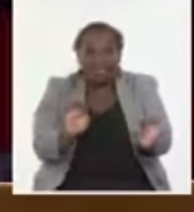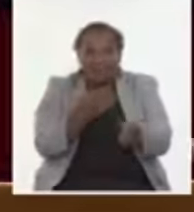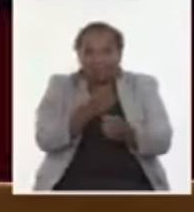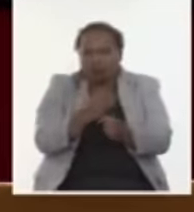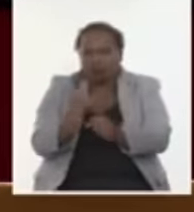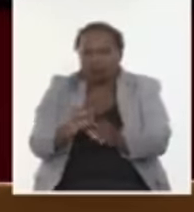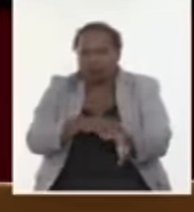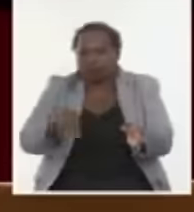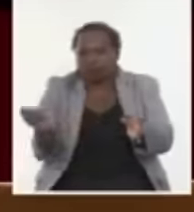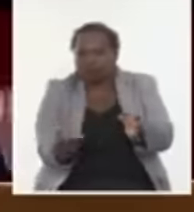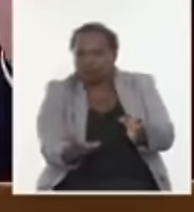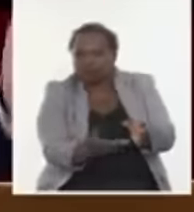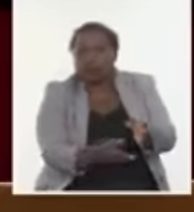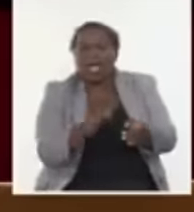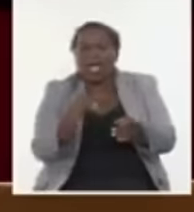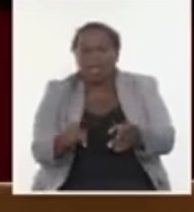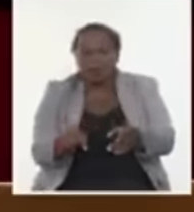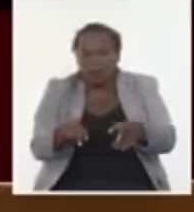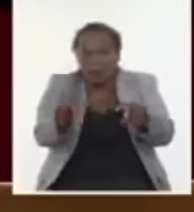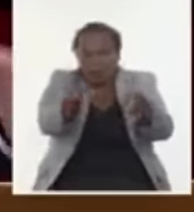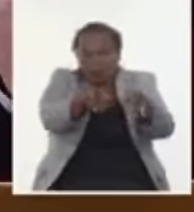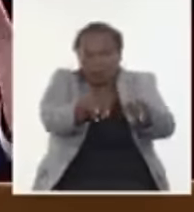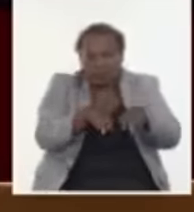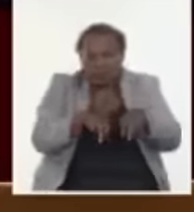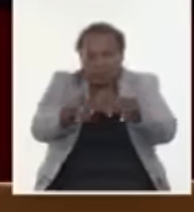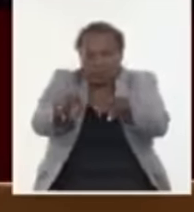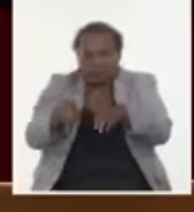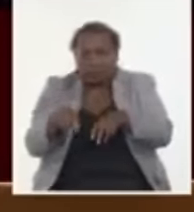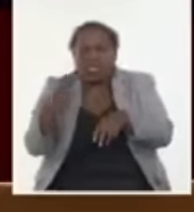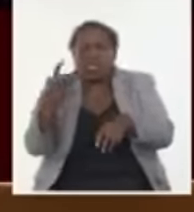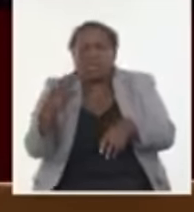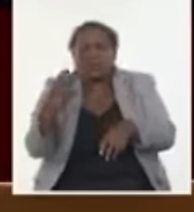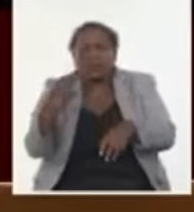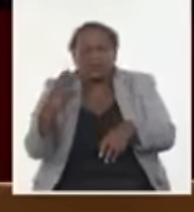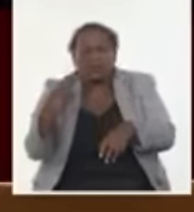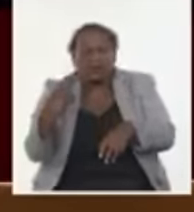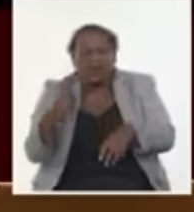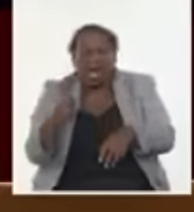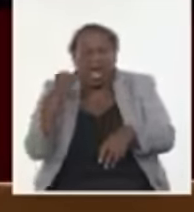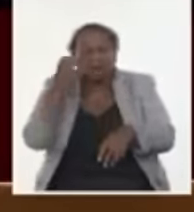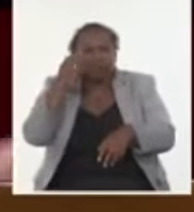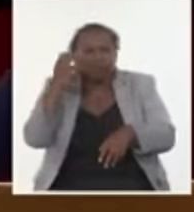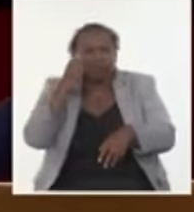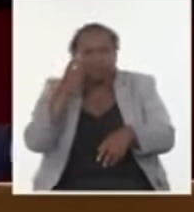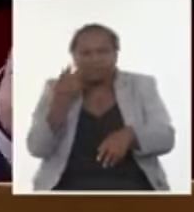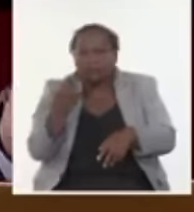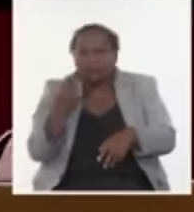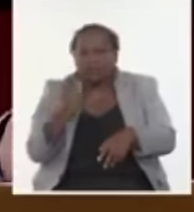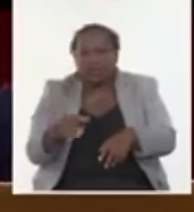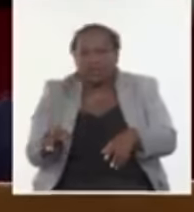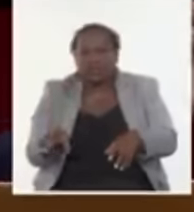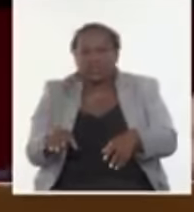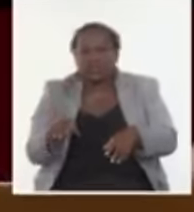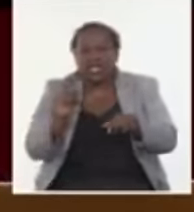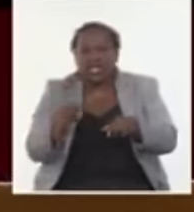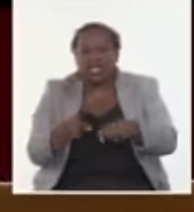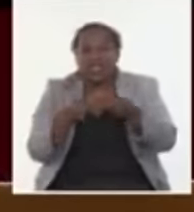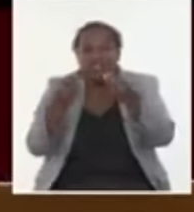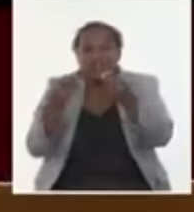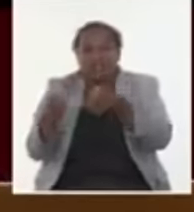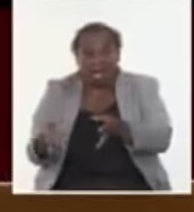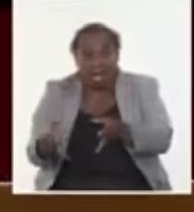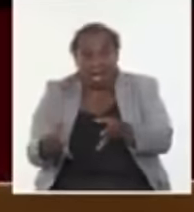hacen los canteros, que no hace falta ni cemento, con piedra se acomoda, que genera empleo en la